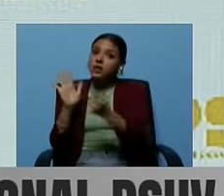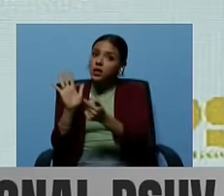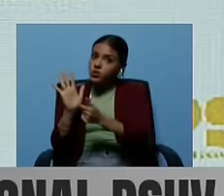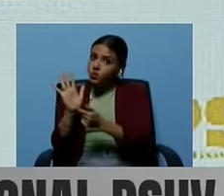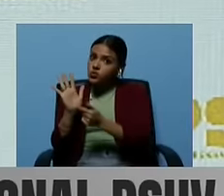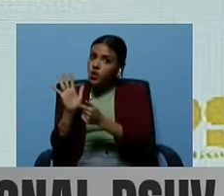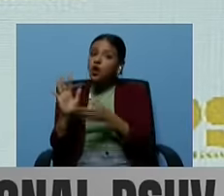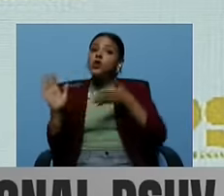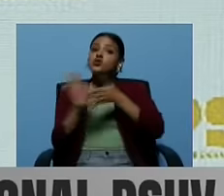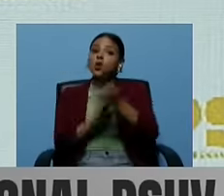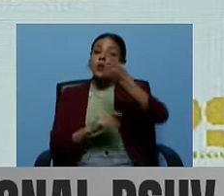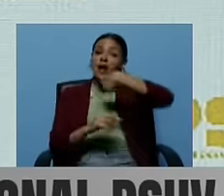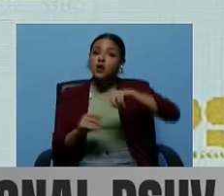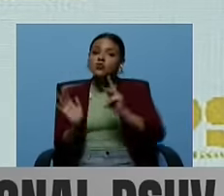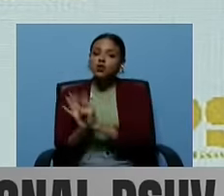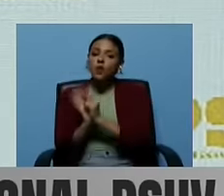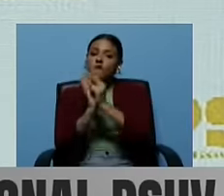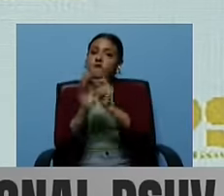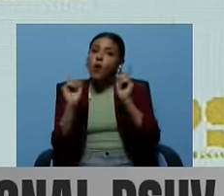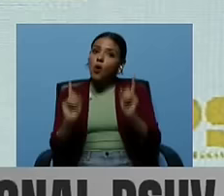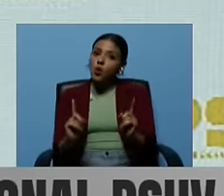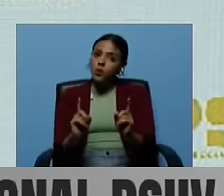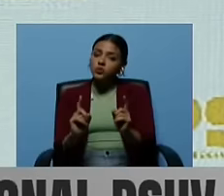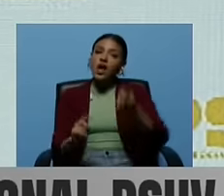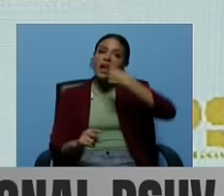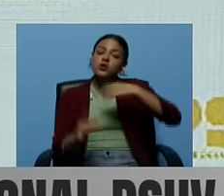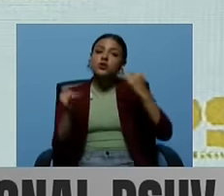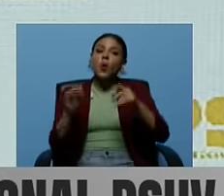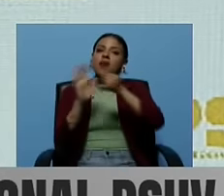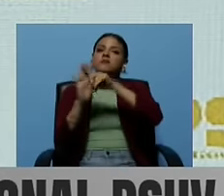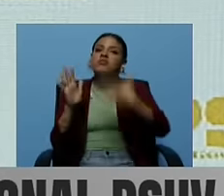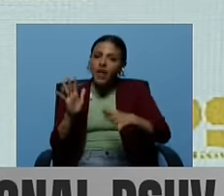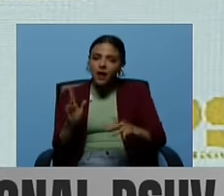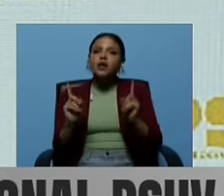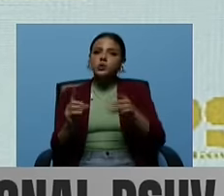la soberanía, y tenemos todo el derecho de hacerlo.